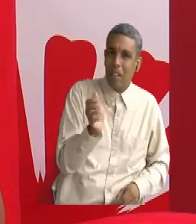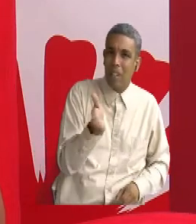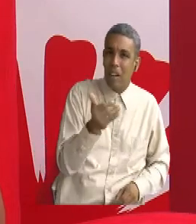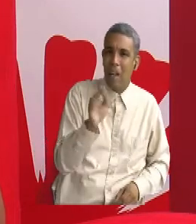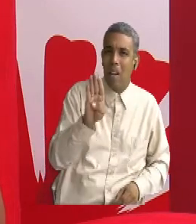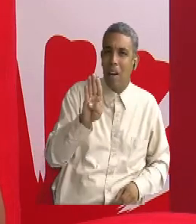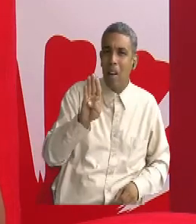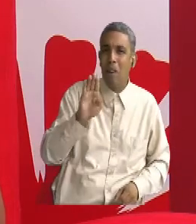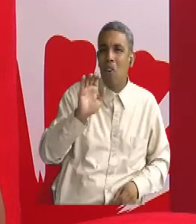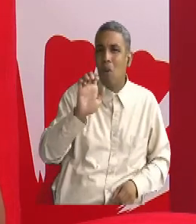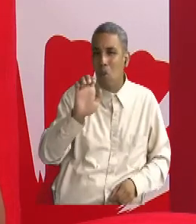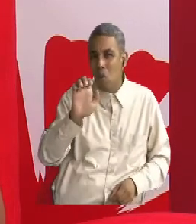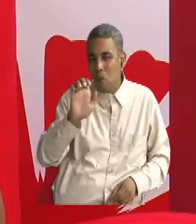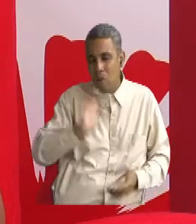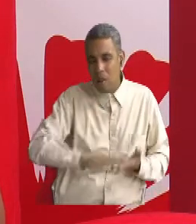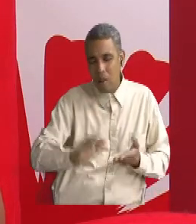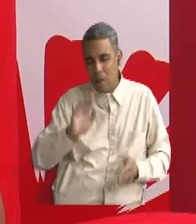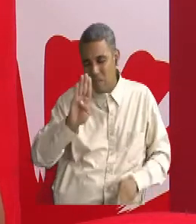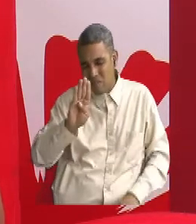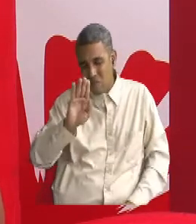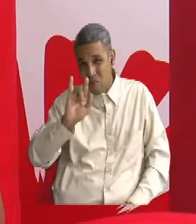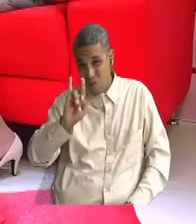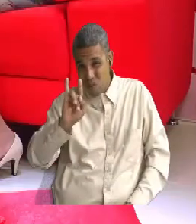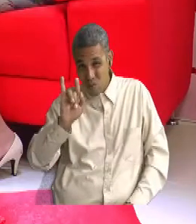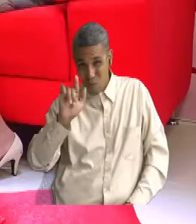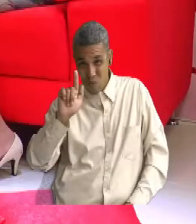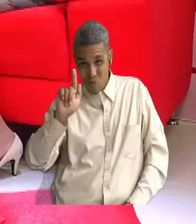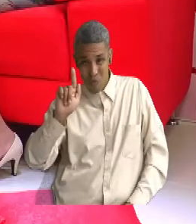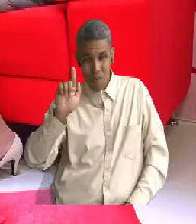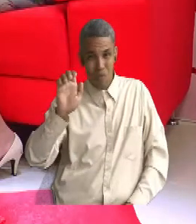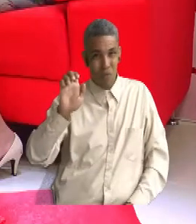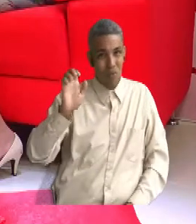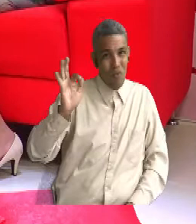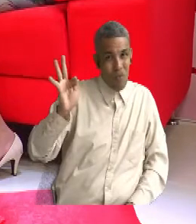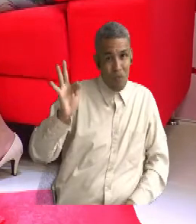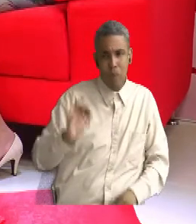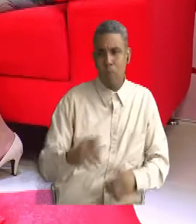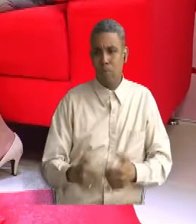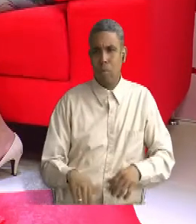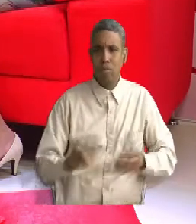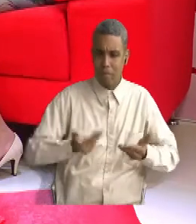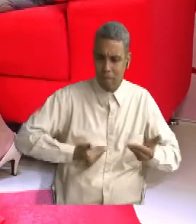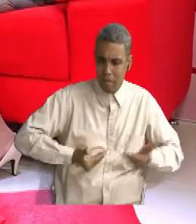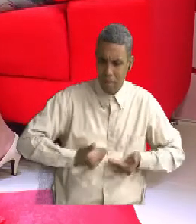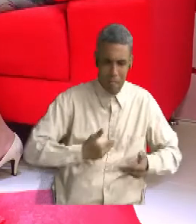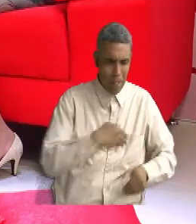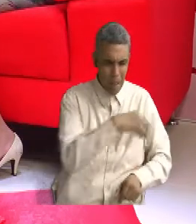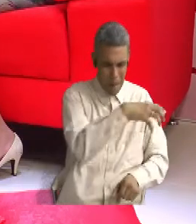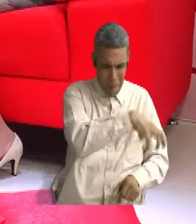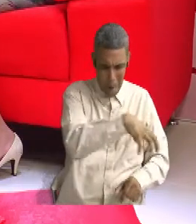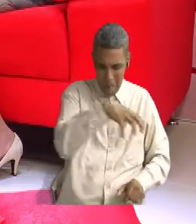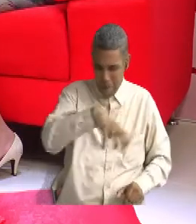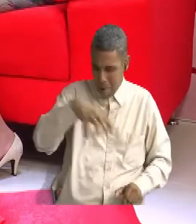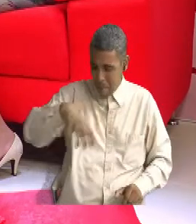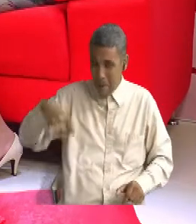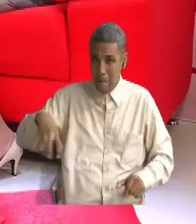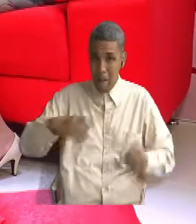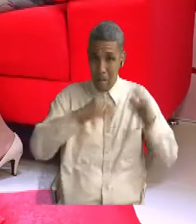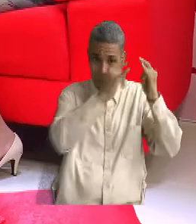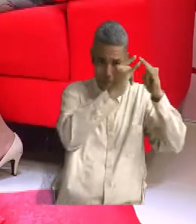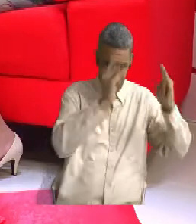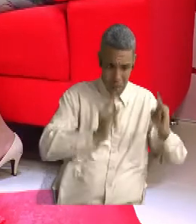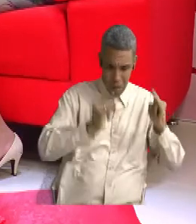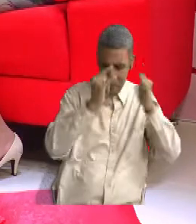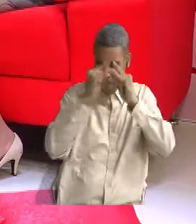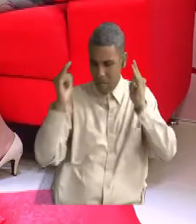es que vamos a estar contando con una variedad de tiendas y que manejan diferentes productos, entonces podemos ir allá, sobre todo como dijo Jenny